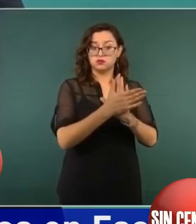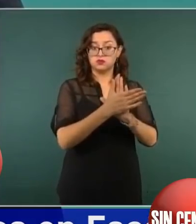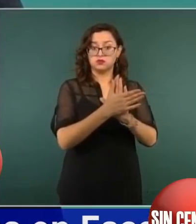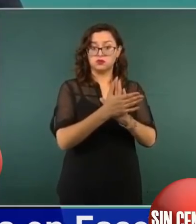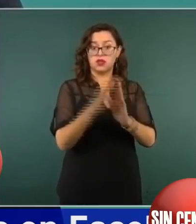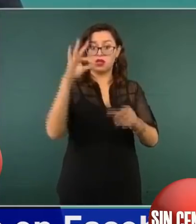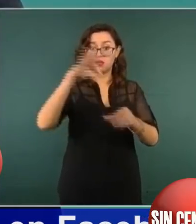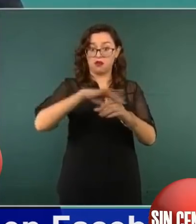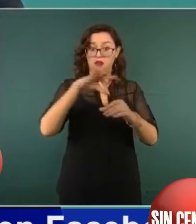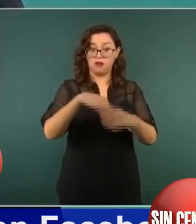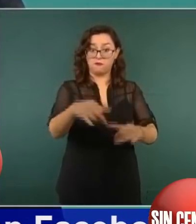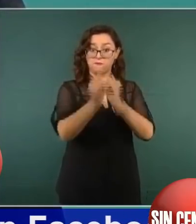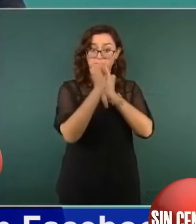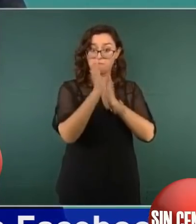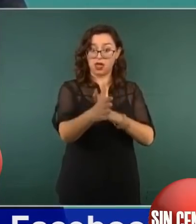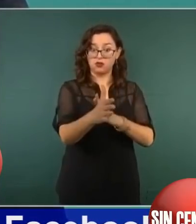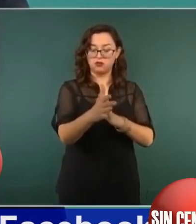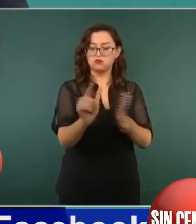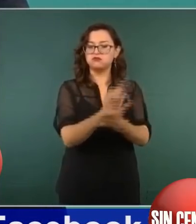electoral.